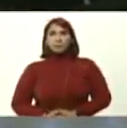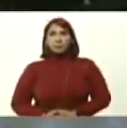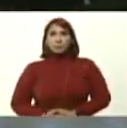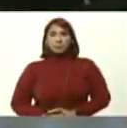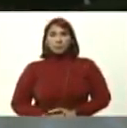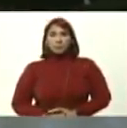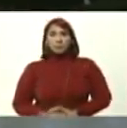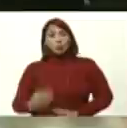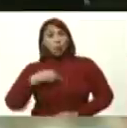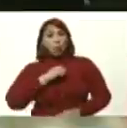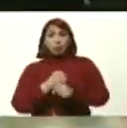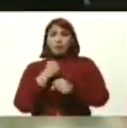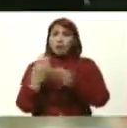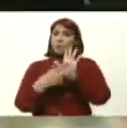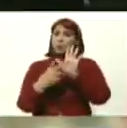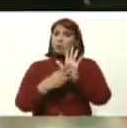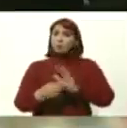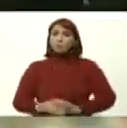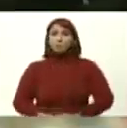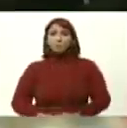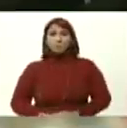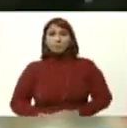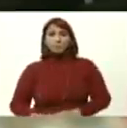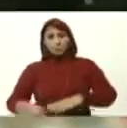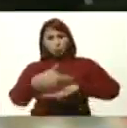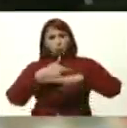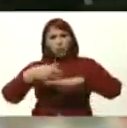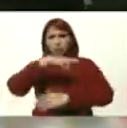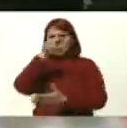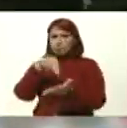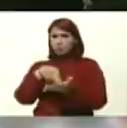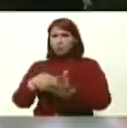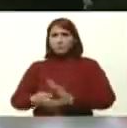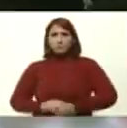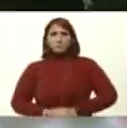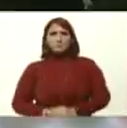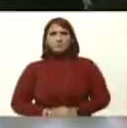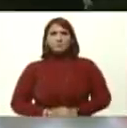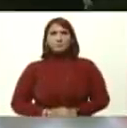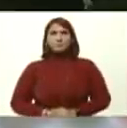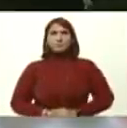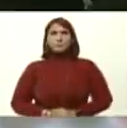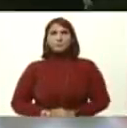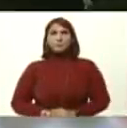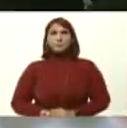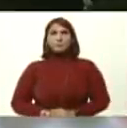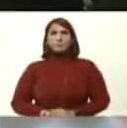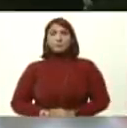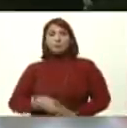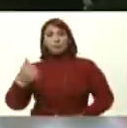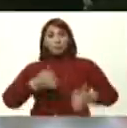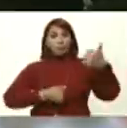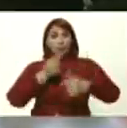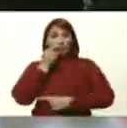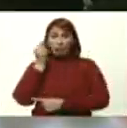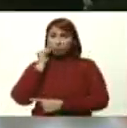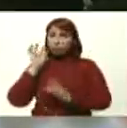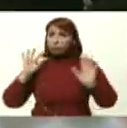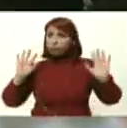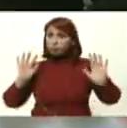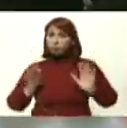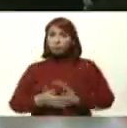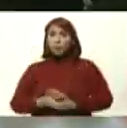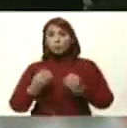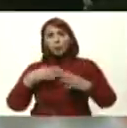Trabajamos con la verdad desde el gobierno nacional y desde las candidaturas.